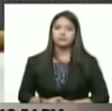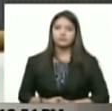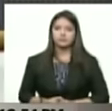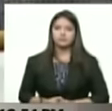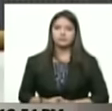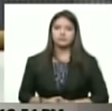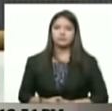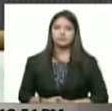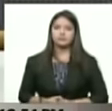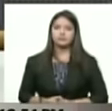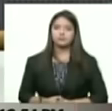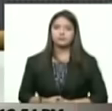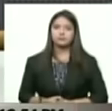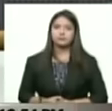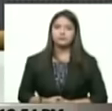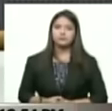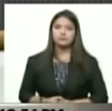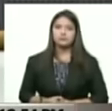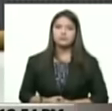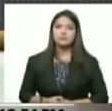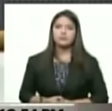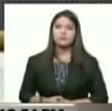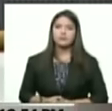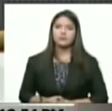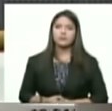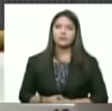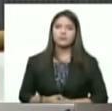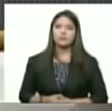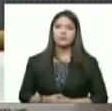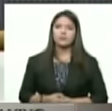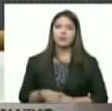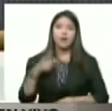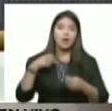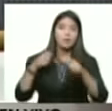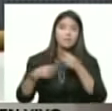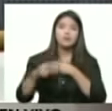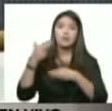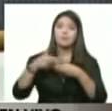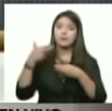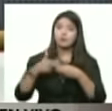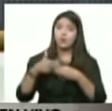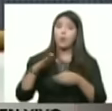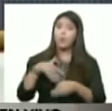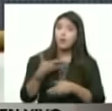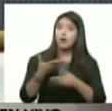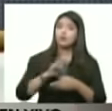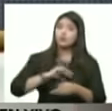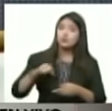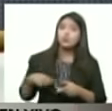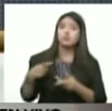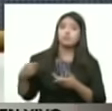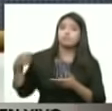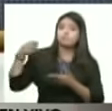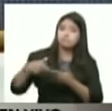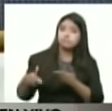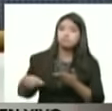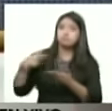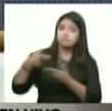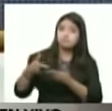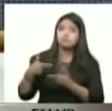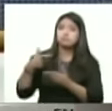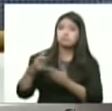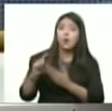El sostenimiento de altos precios petroleros, si bien nos sirvió para hacer una gran inversión social